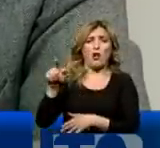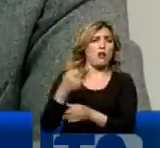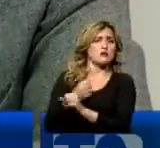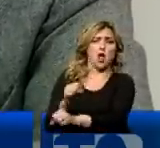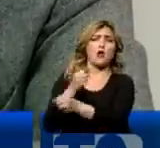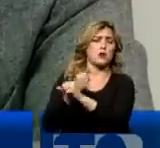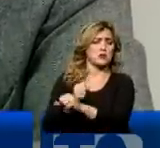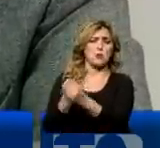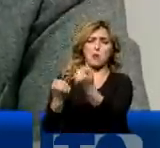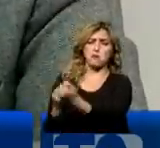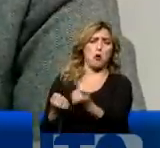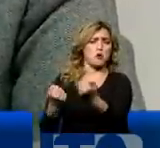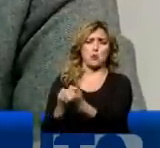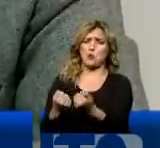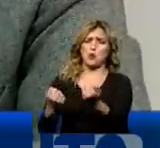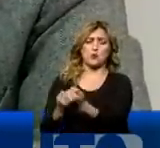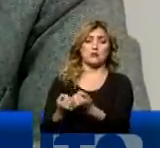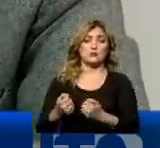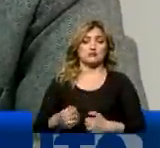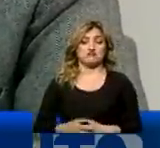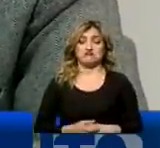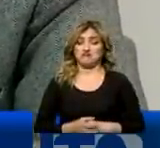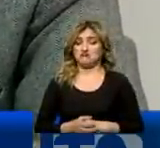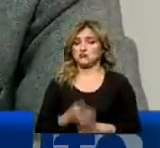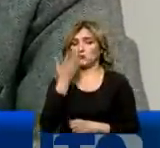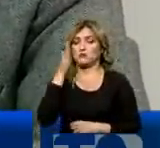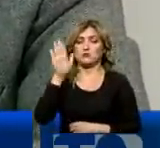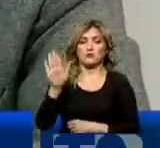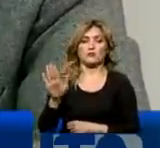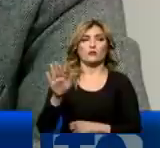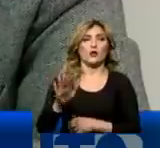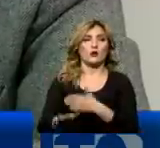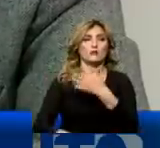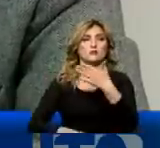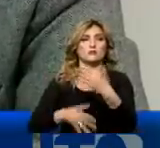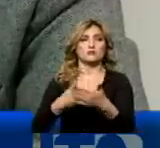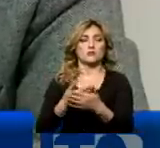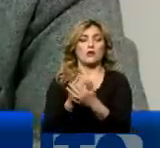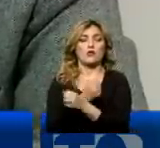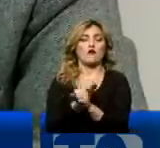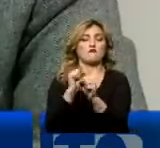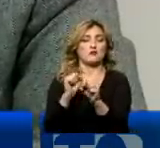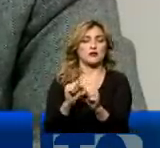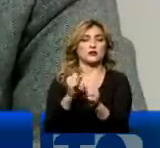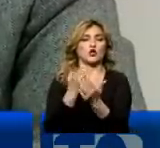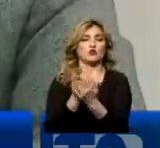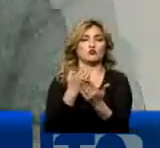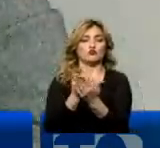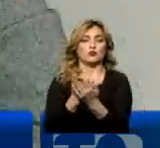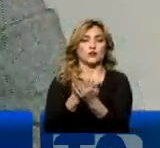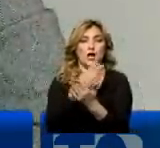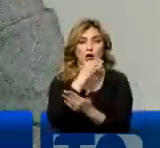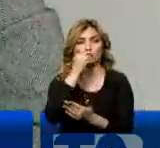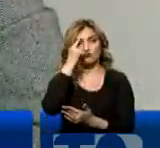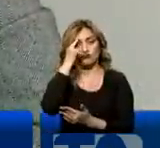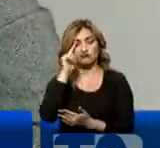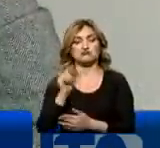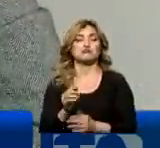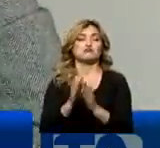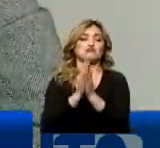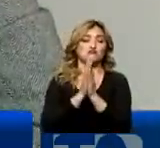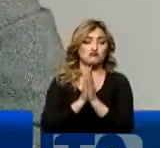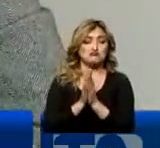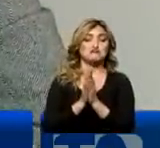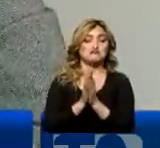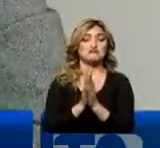apoyar de modo tan abierto, franco y prístino a toda la defensa que hacía el economista Correa, ha requerido o